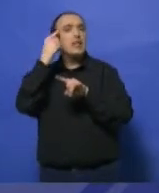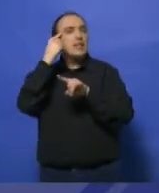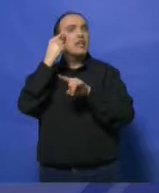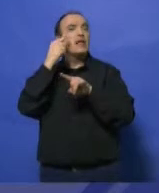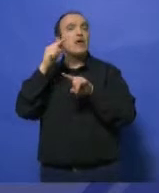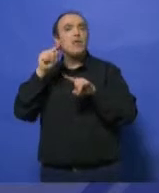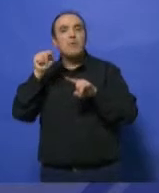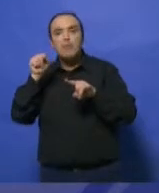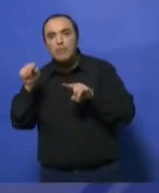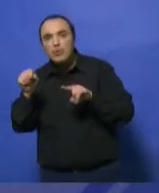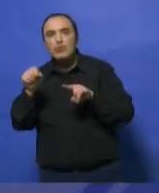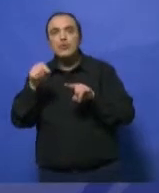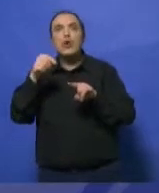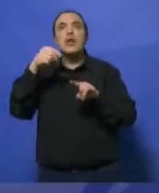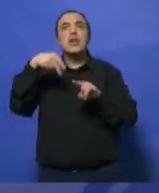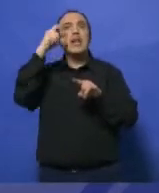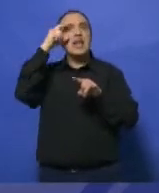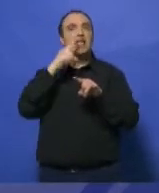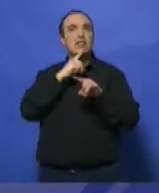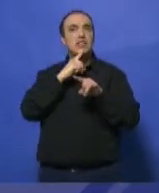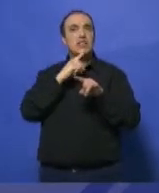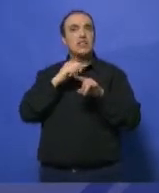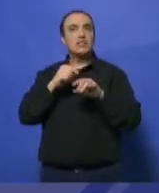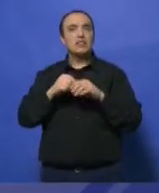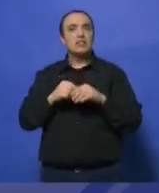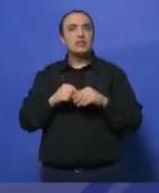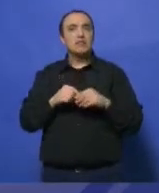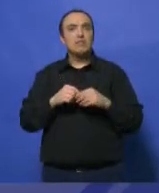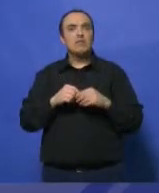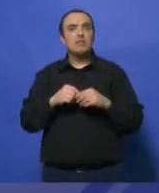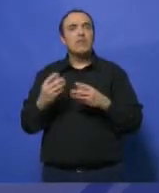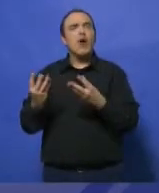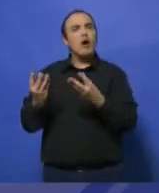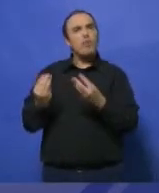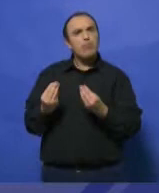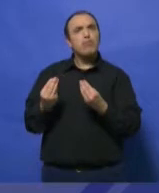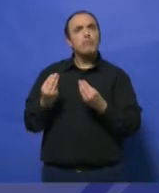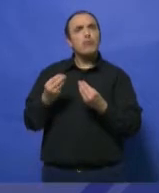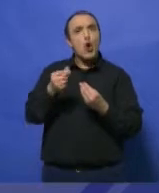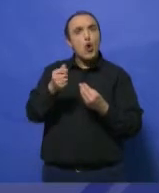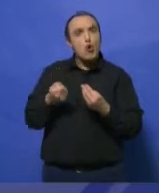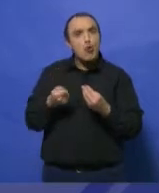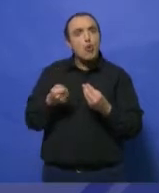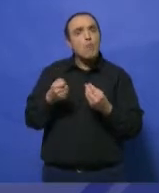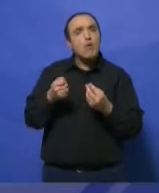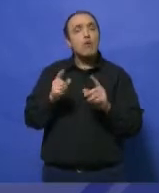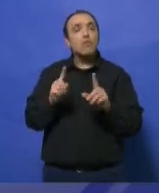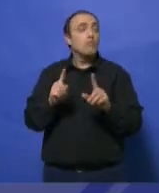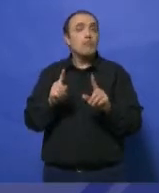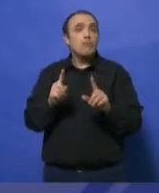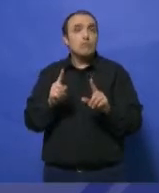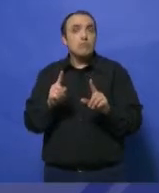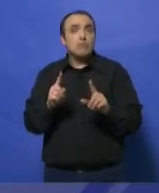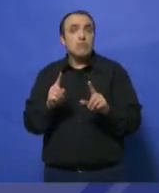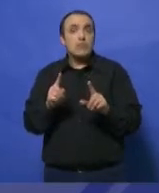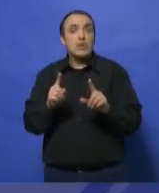www.idea.me, en este caso, para colaborar. No buscan solamente el apoyo económico, sino también lo que pueda colaborar la gente con materiales,